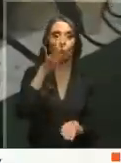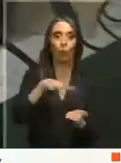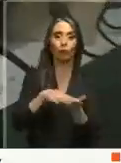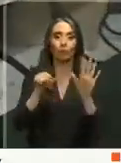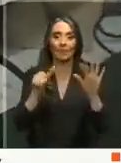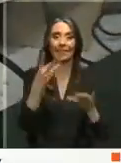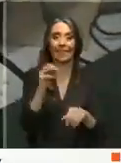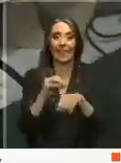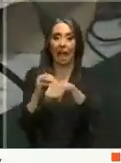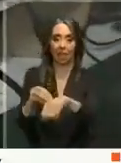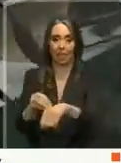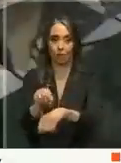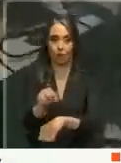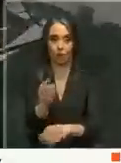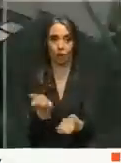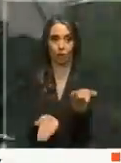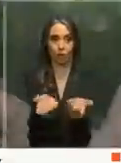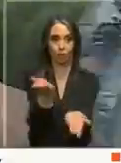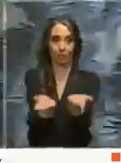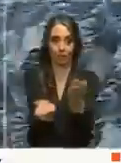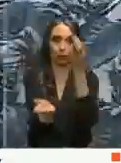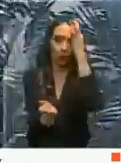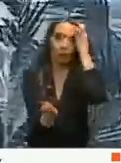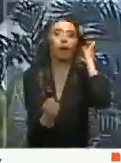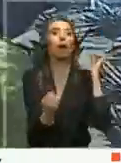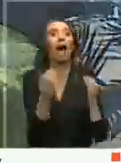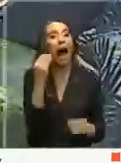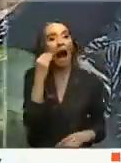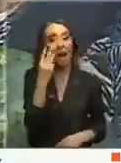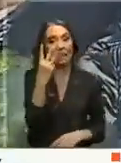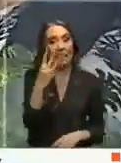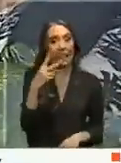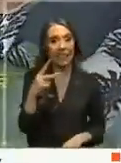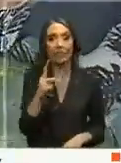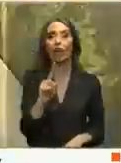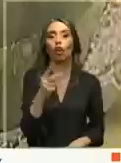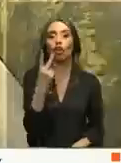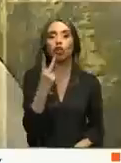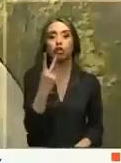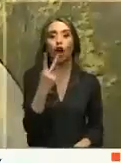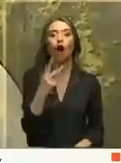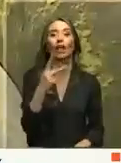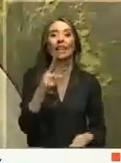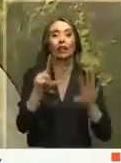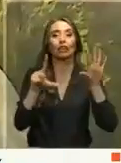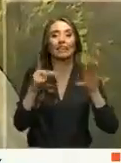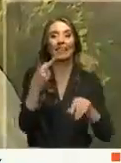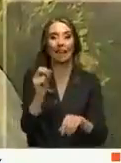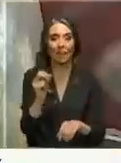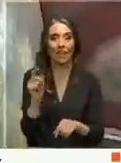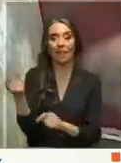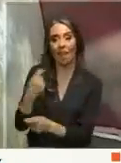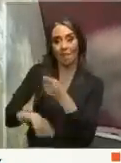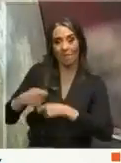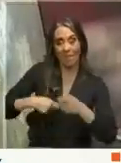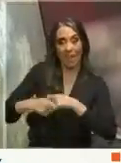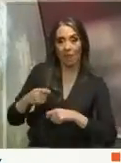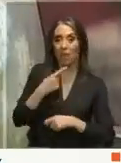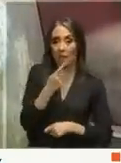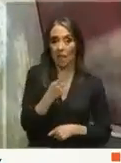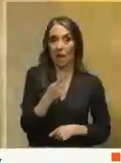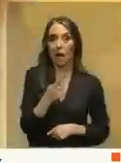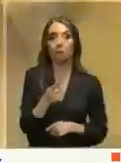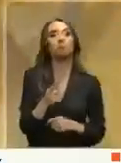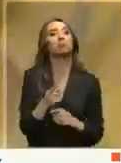4.630 sale. ¿Ya? Son casi 3 kilos. 2,720 kilos. Quienes las venden nos comentan que no deberían dejar